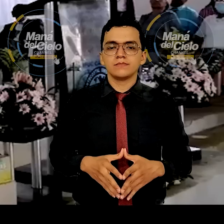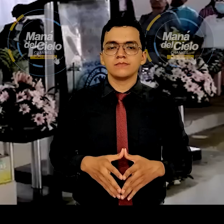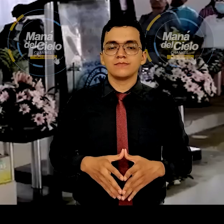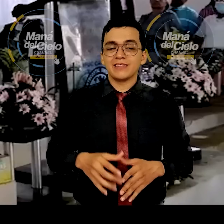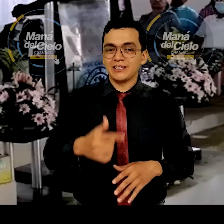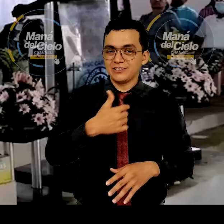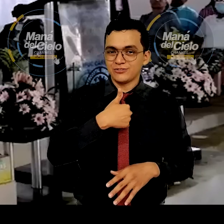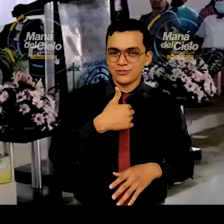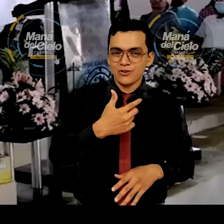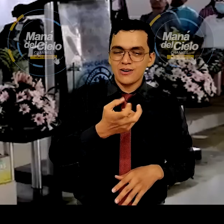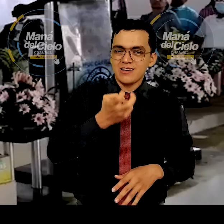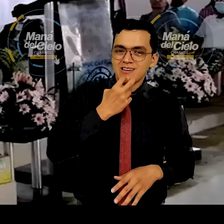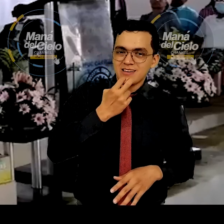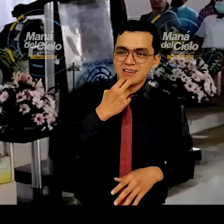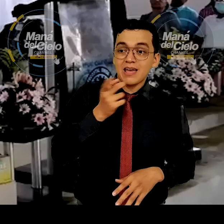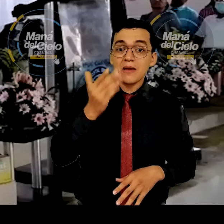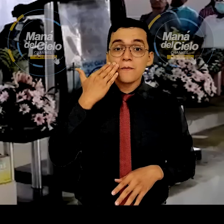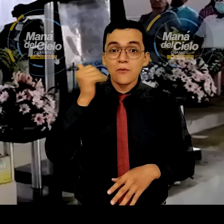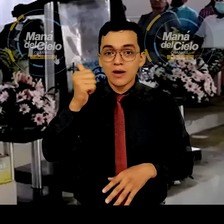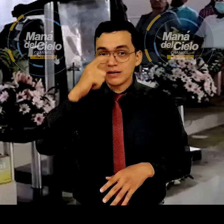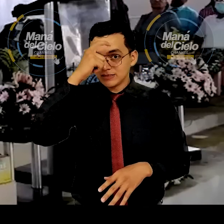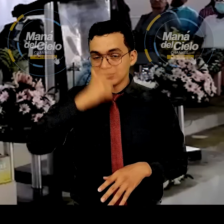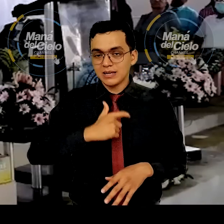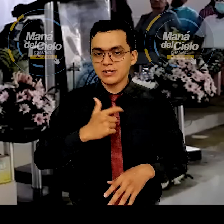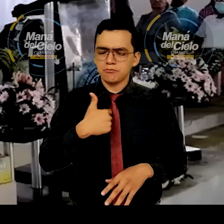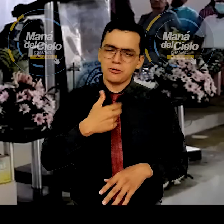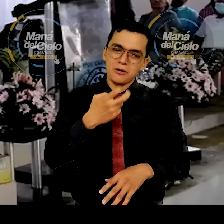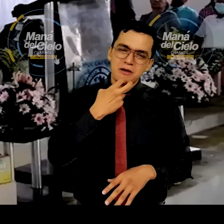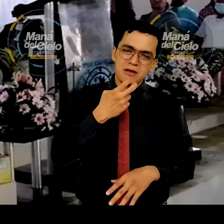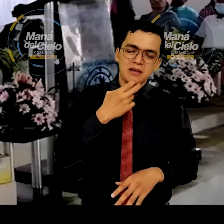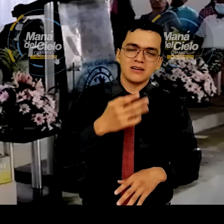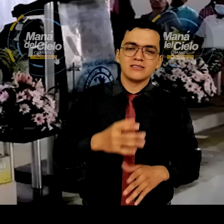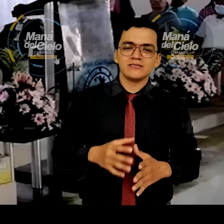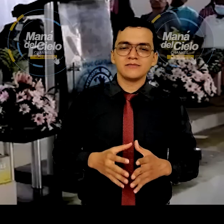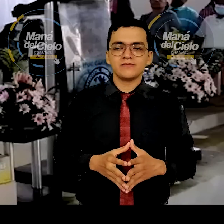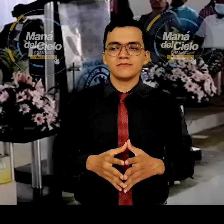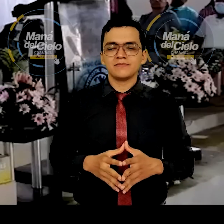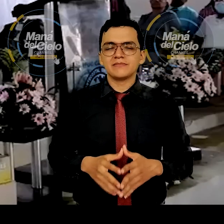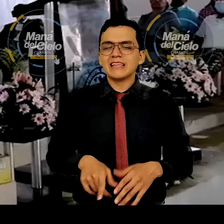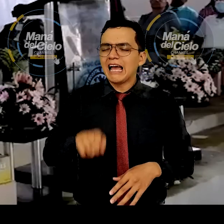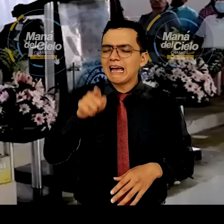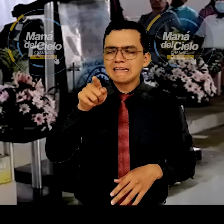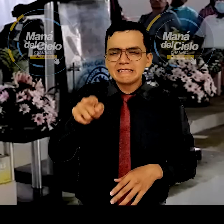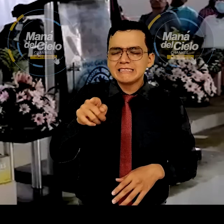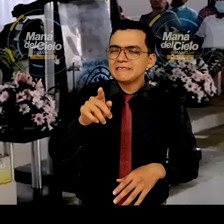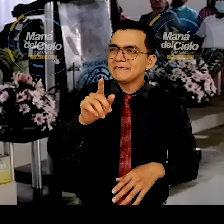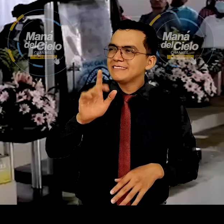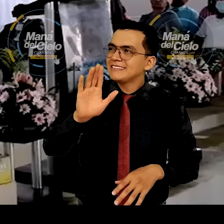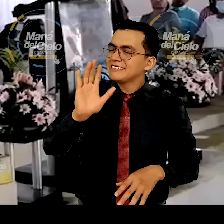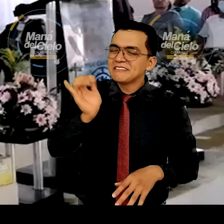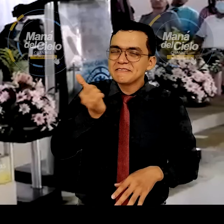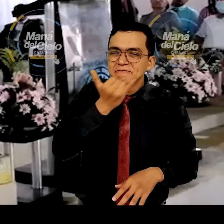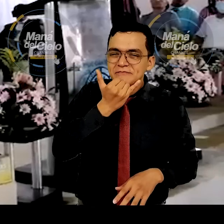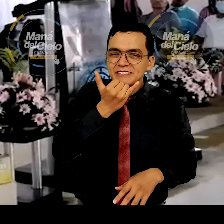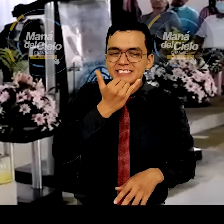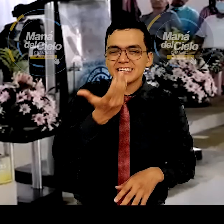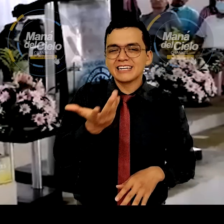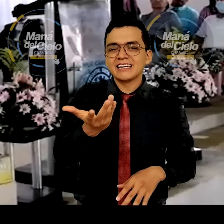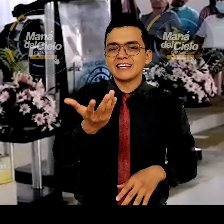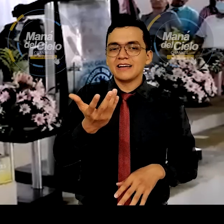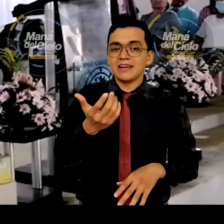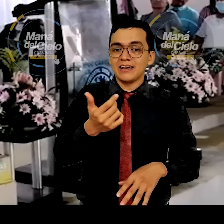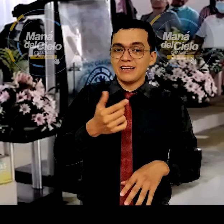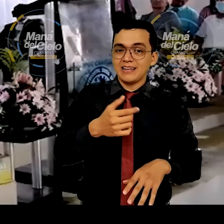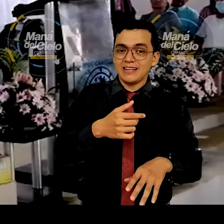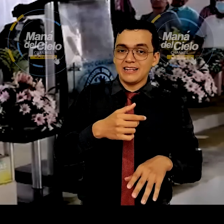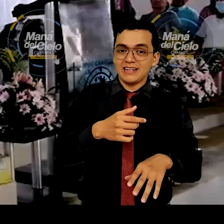Me reía, se ponía seria. Yo, serio, porque no sabía quién era. Y preciso se desocupó mi